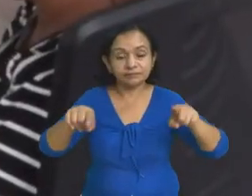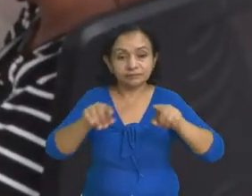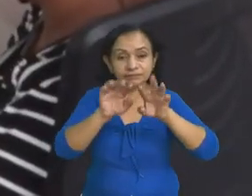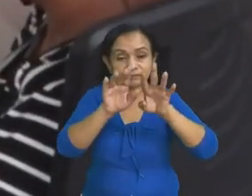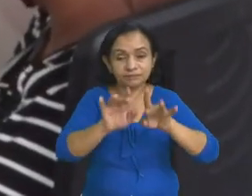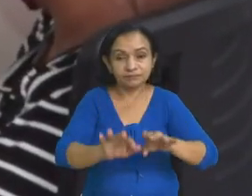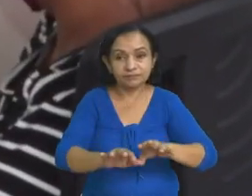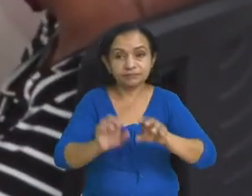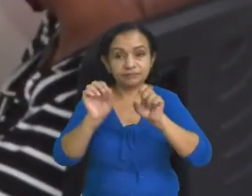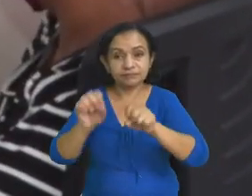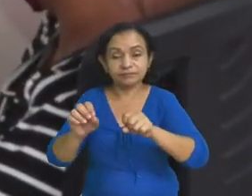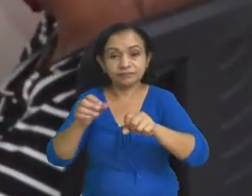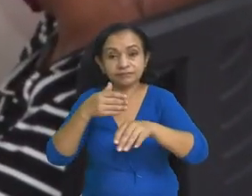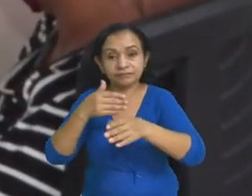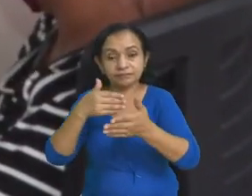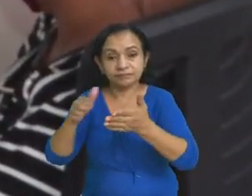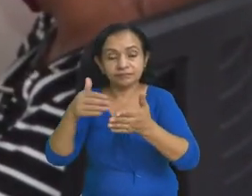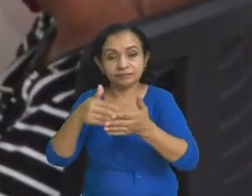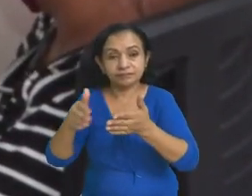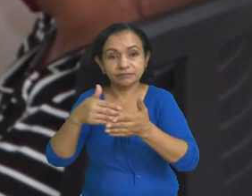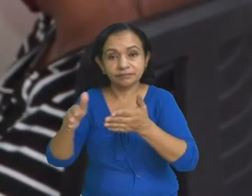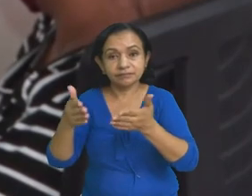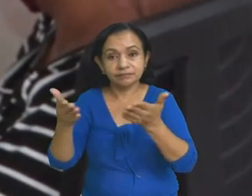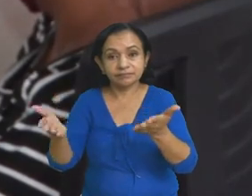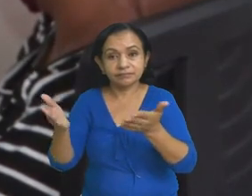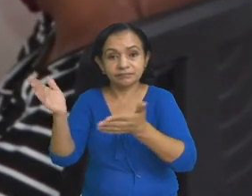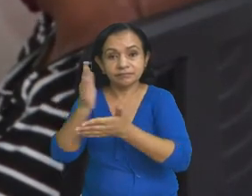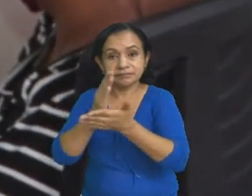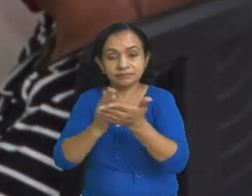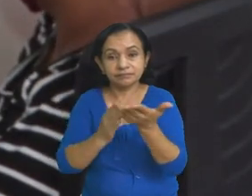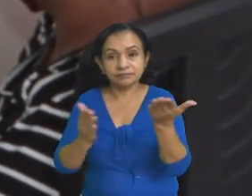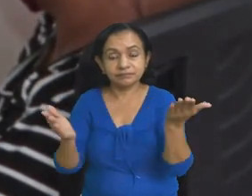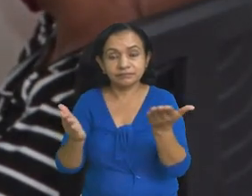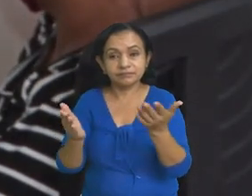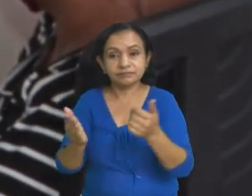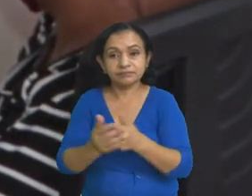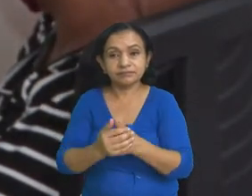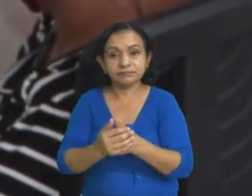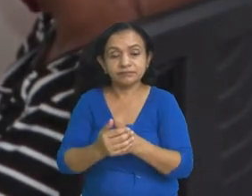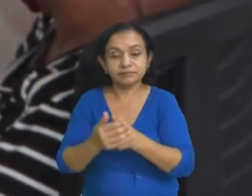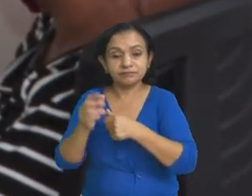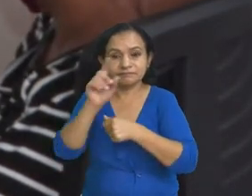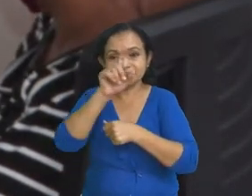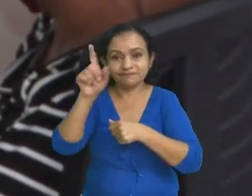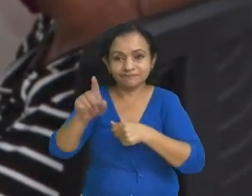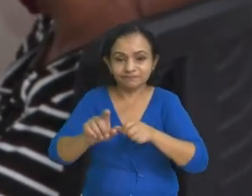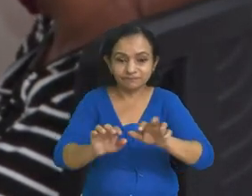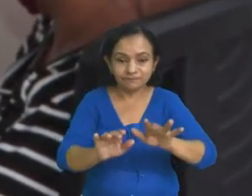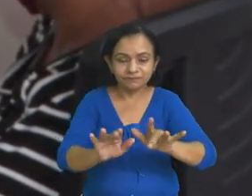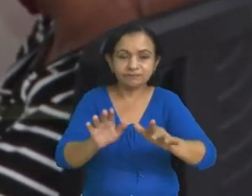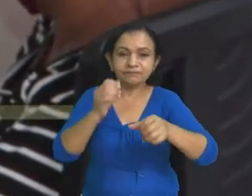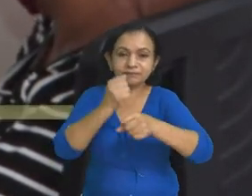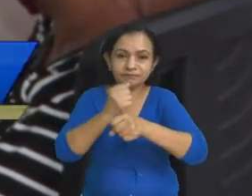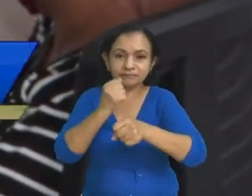donde puedan tener acceso los alumnos a internet, y